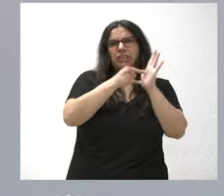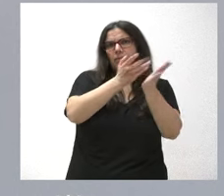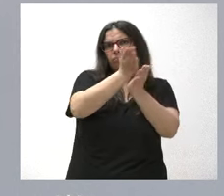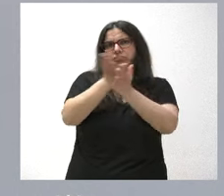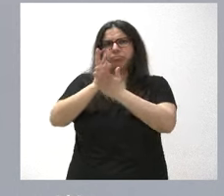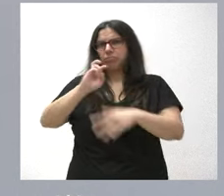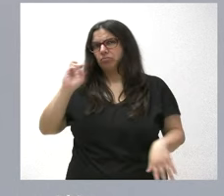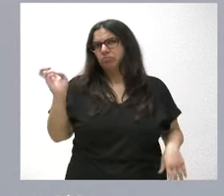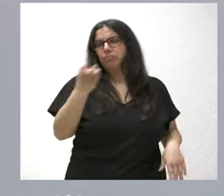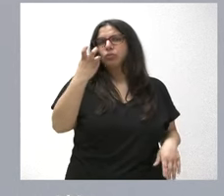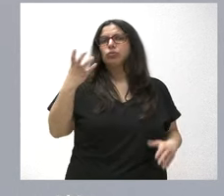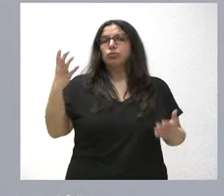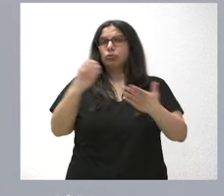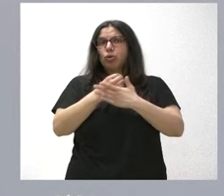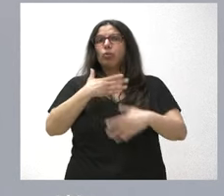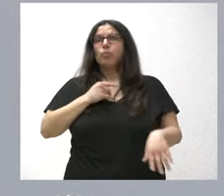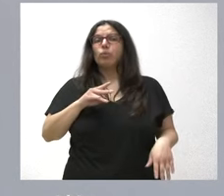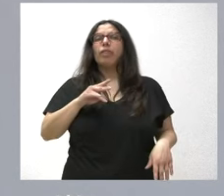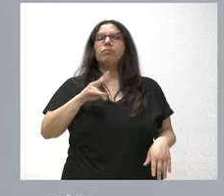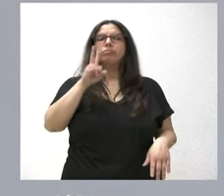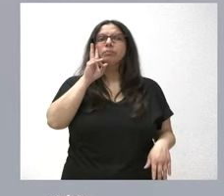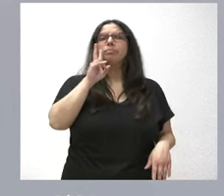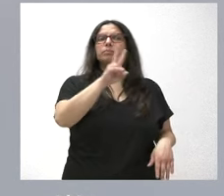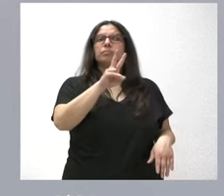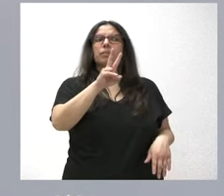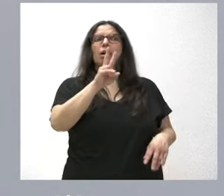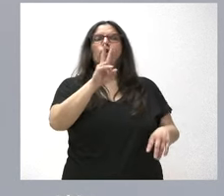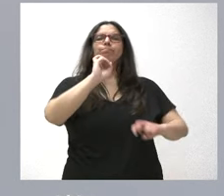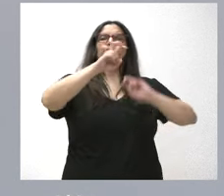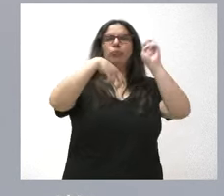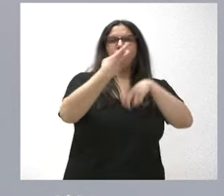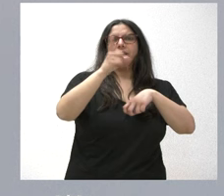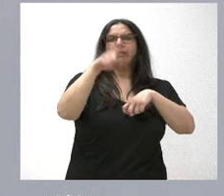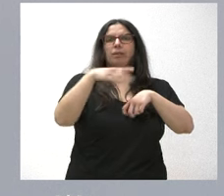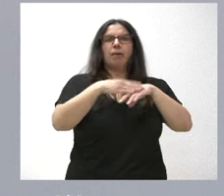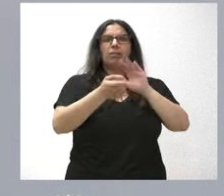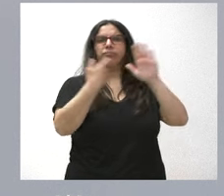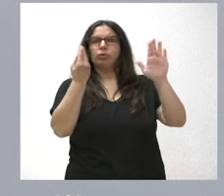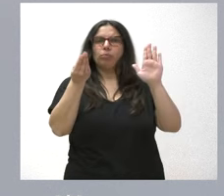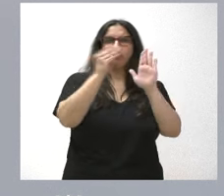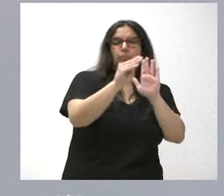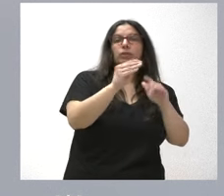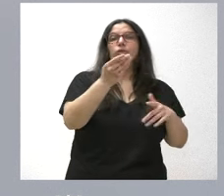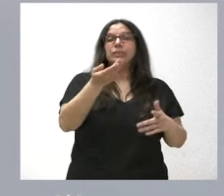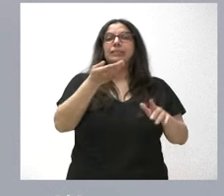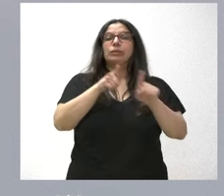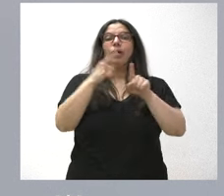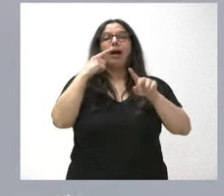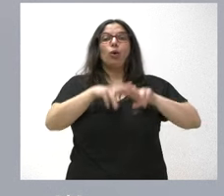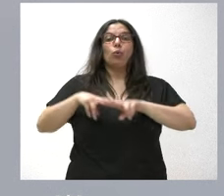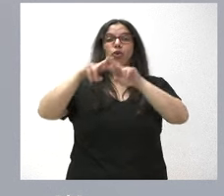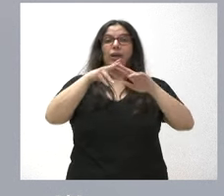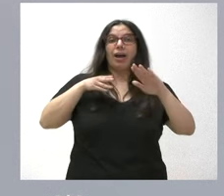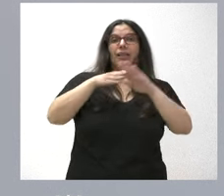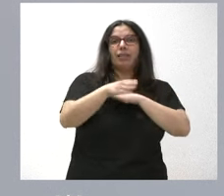administrativos, puedan tener opción a realizar modificaciones sobre la misma. Asimismo, se va a incluir la denominada auditoría de acceso, es